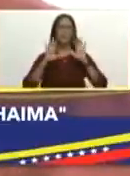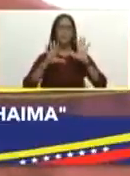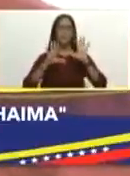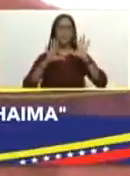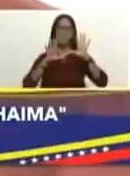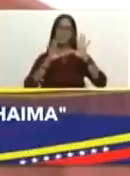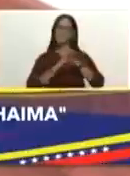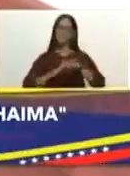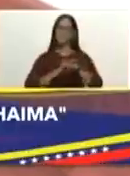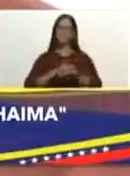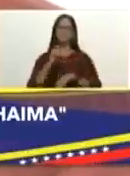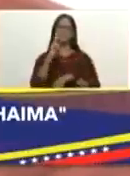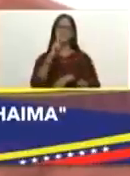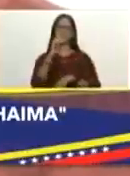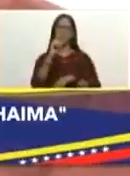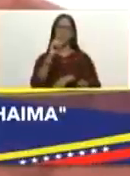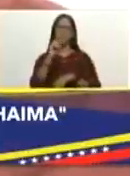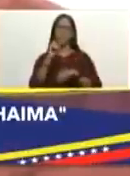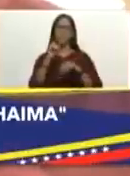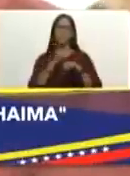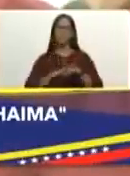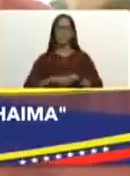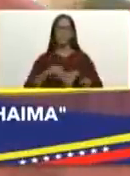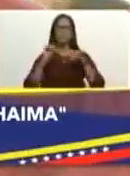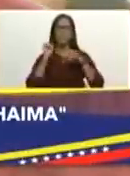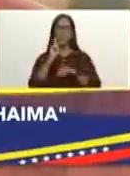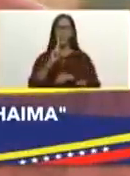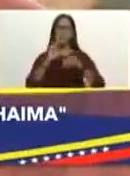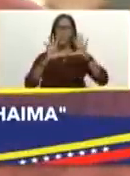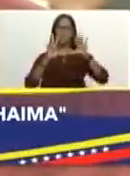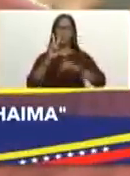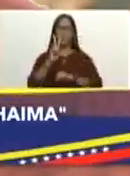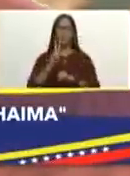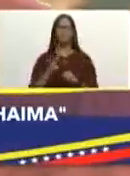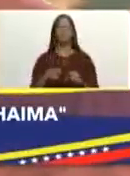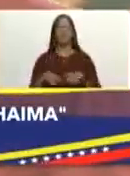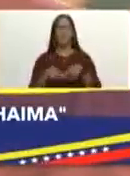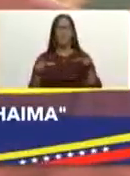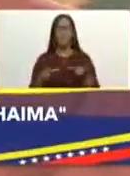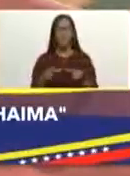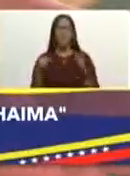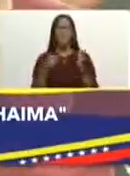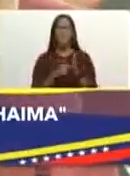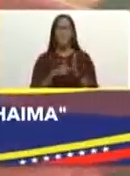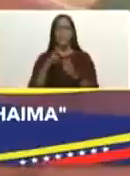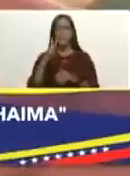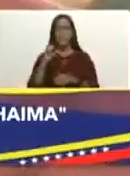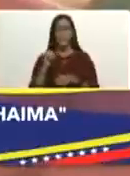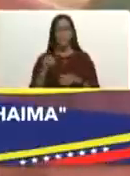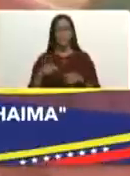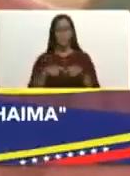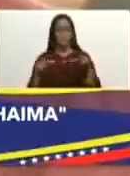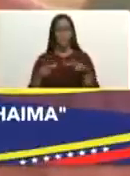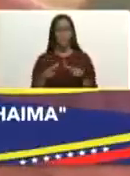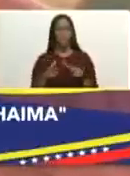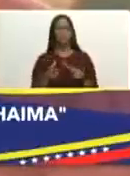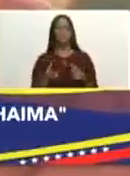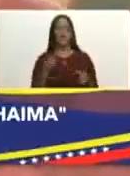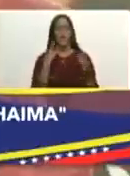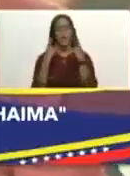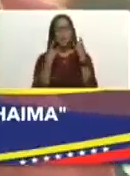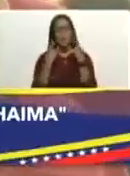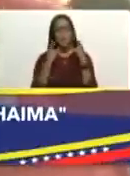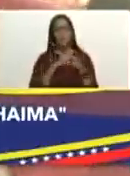macoyas en la División Carabobo. Tenemos 1020 pozos activos. ¿Qué es lo que nosotros estamos